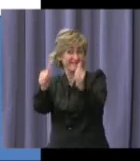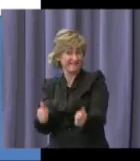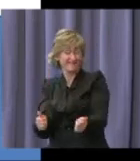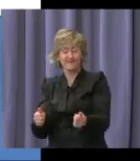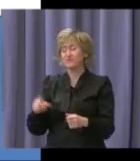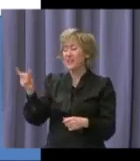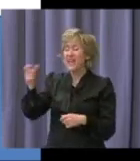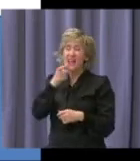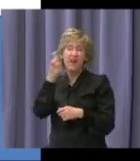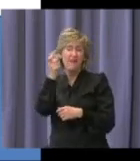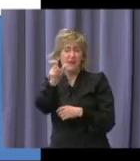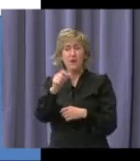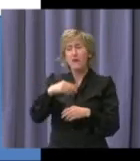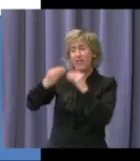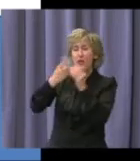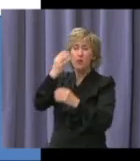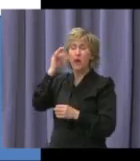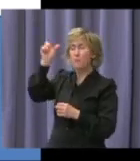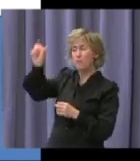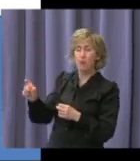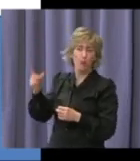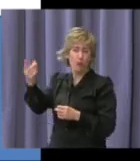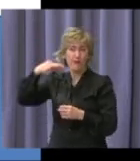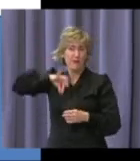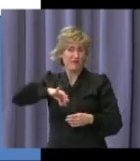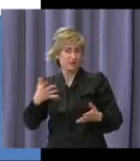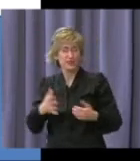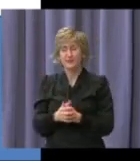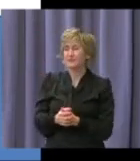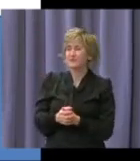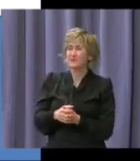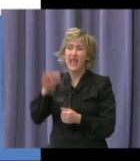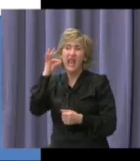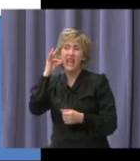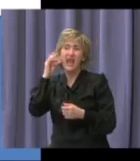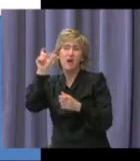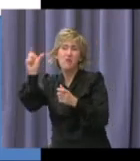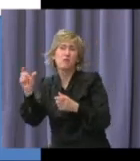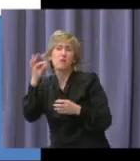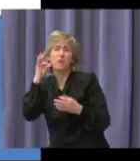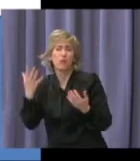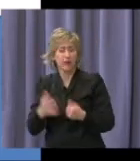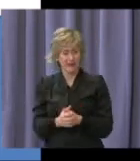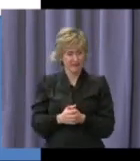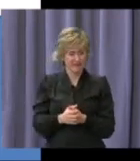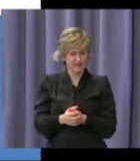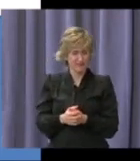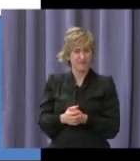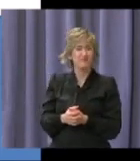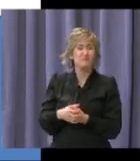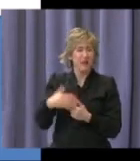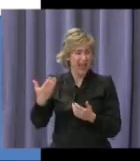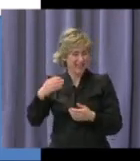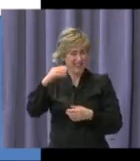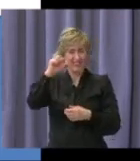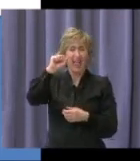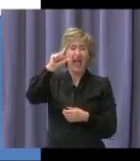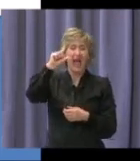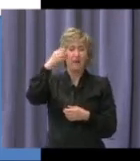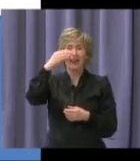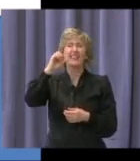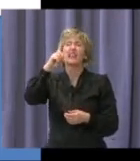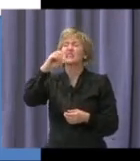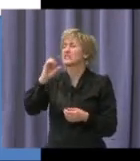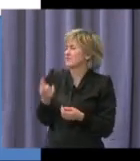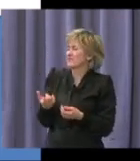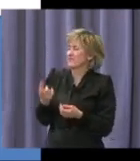despectivas de nombrar a una mujer profesional, la Balcells. ¿Pero cómo la Balcells? ¿Pero cuándo tú hablas de los hombres